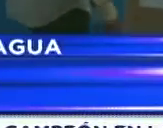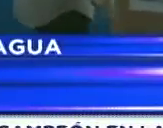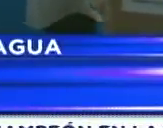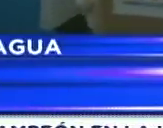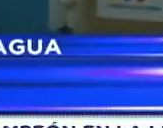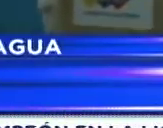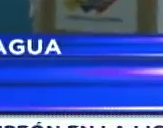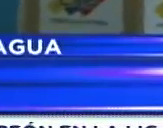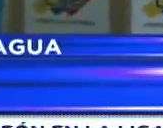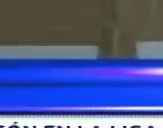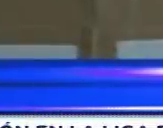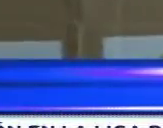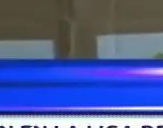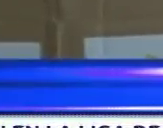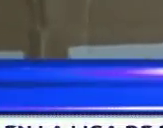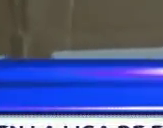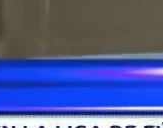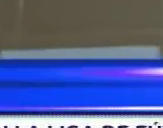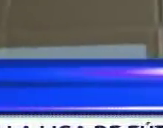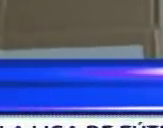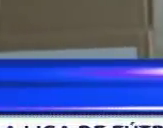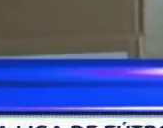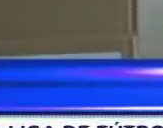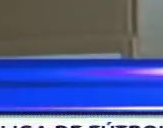Vamos con nuestra corresponsal en el estado Monagas.